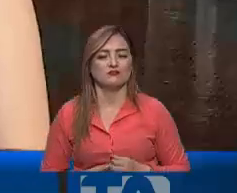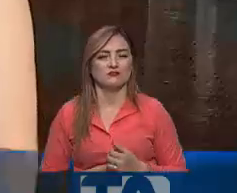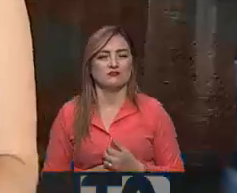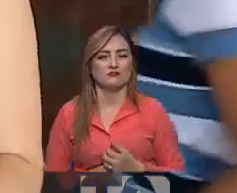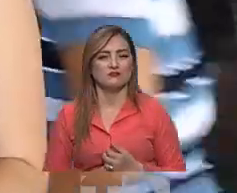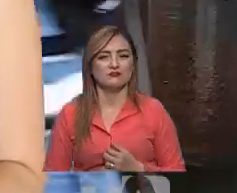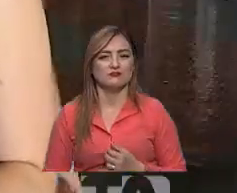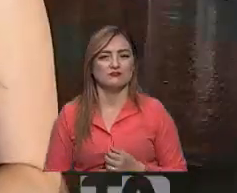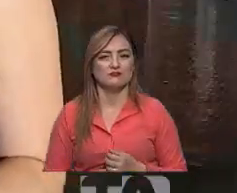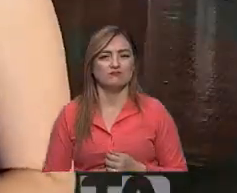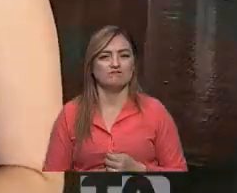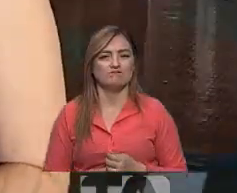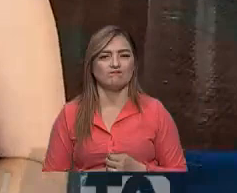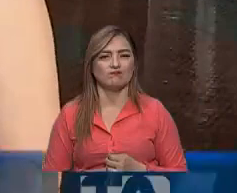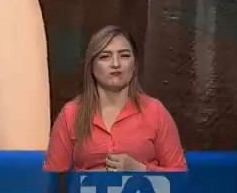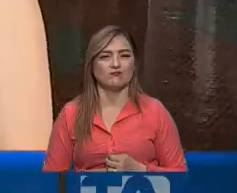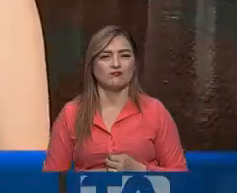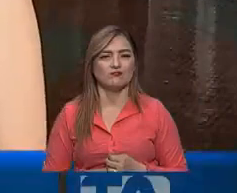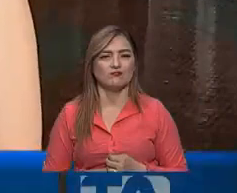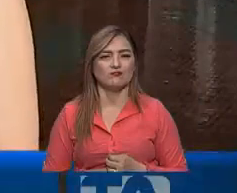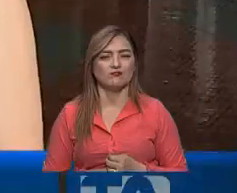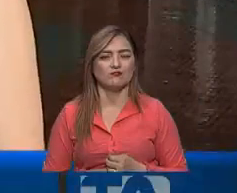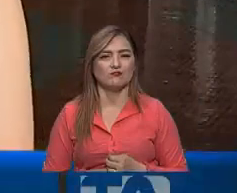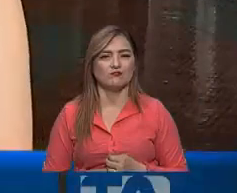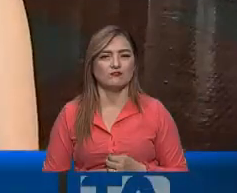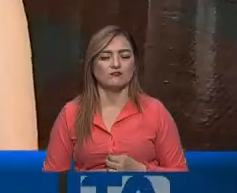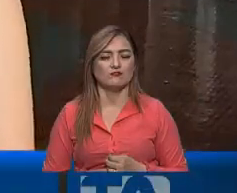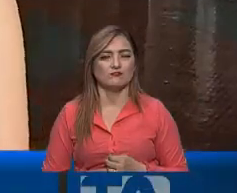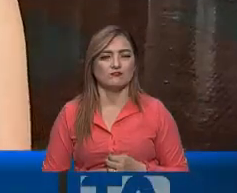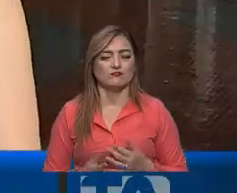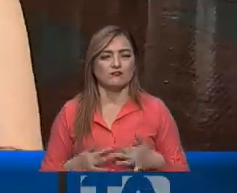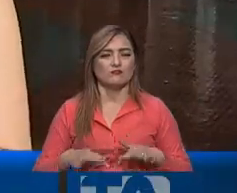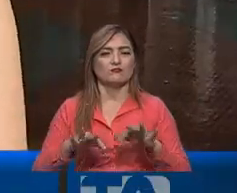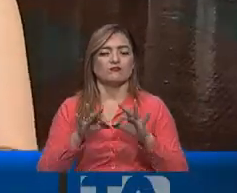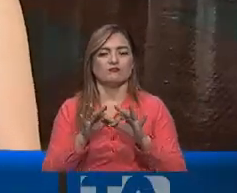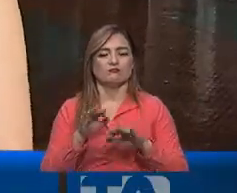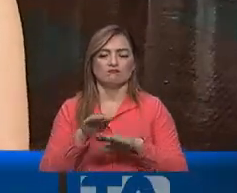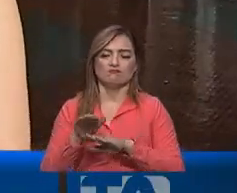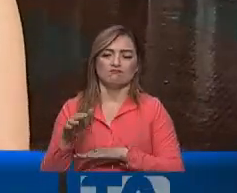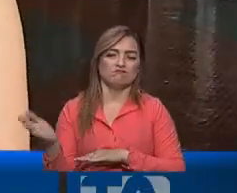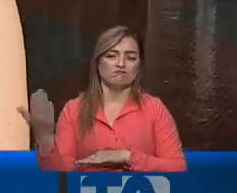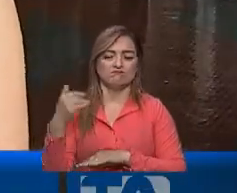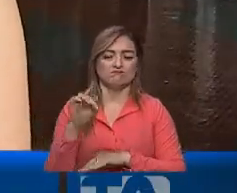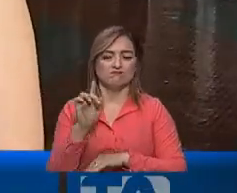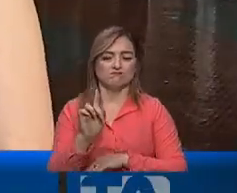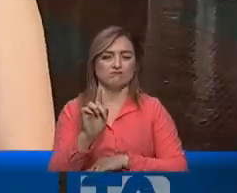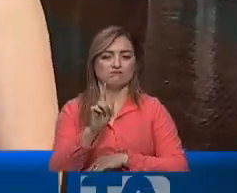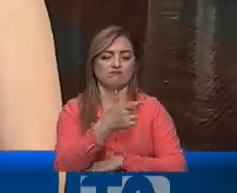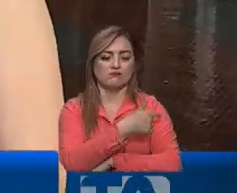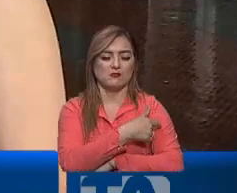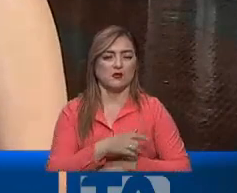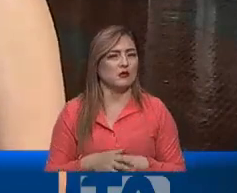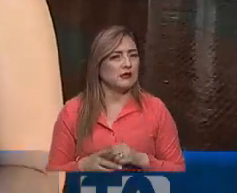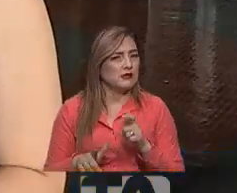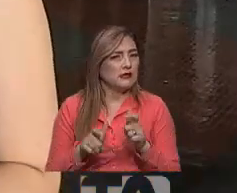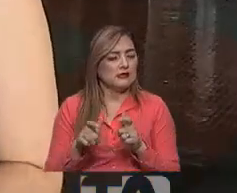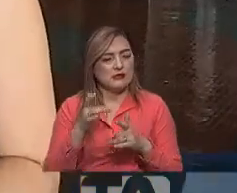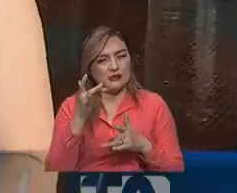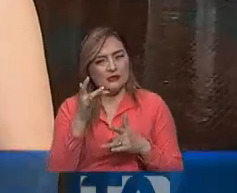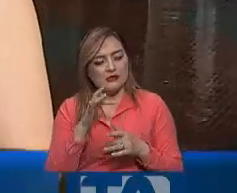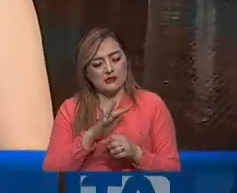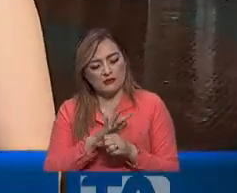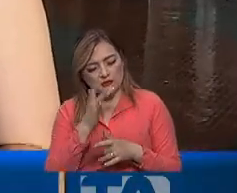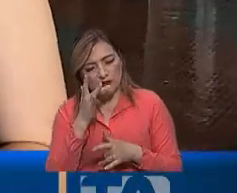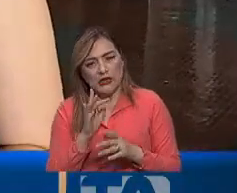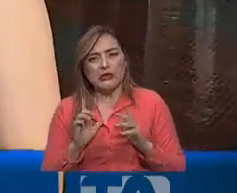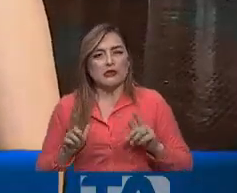contagio. Por otro lado, también se insiste en la importancia de acudir a vacunarse. Todas aquellas personas que incluso ya hayan superado hace pocos días